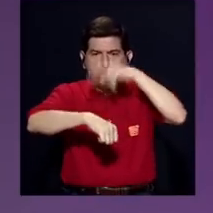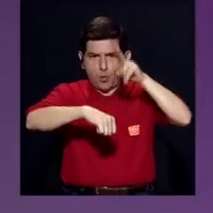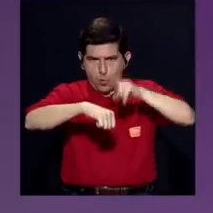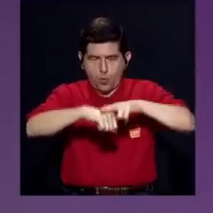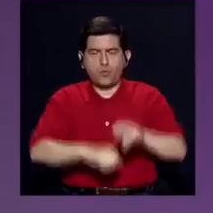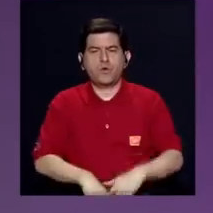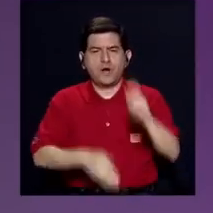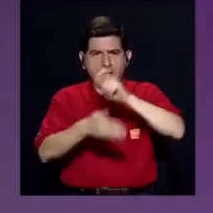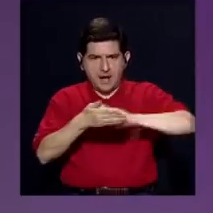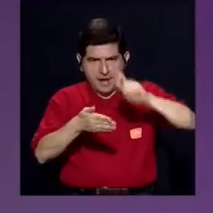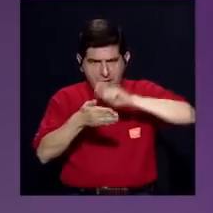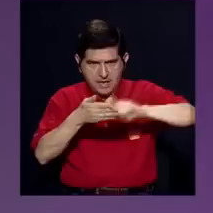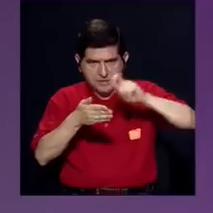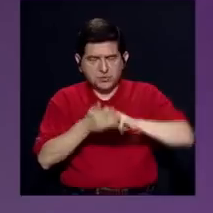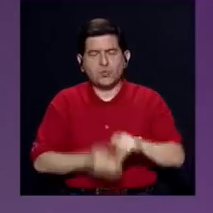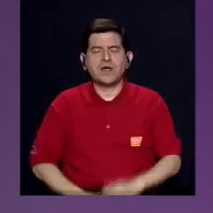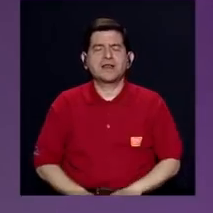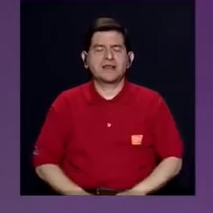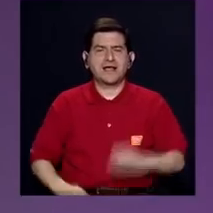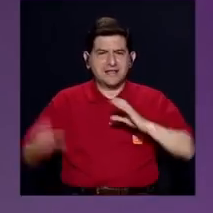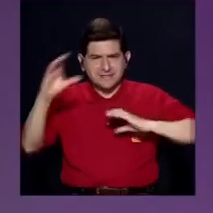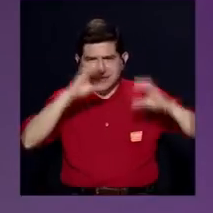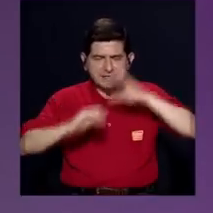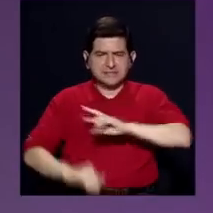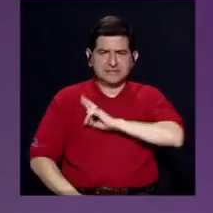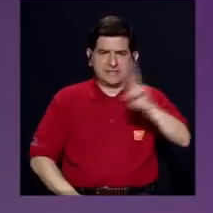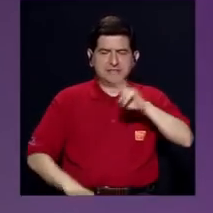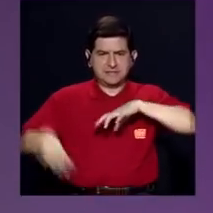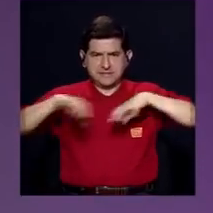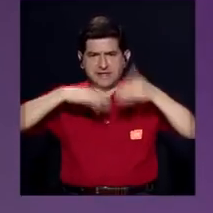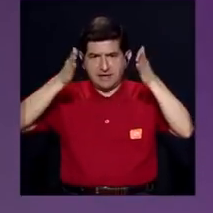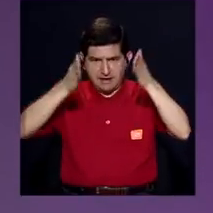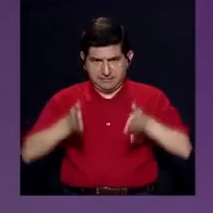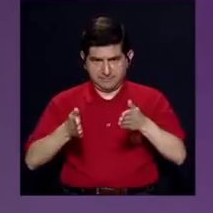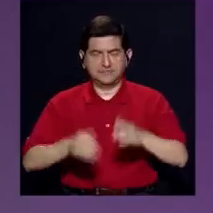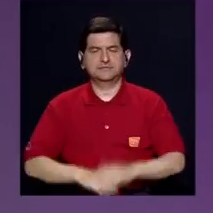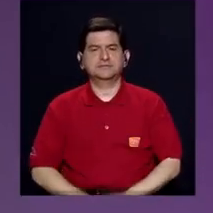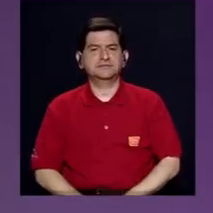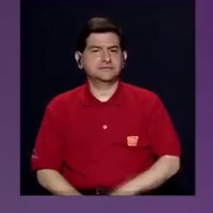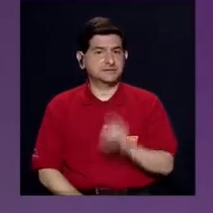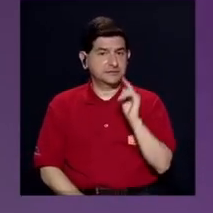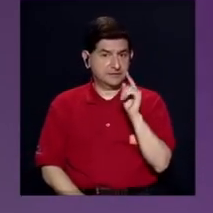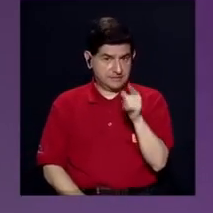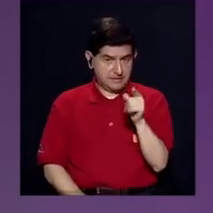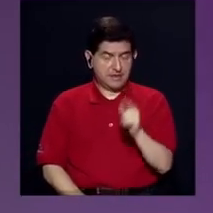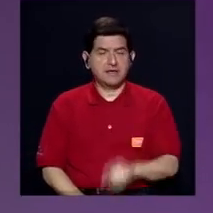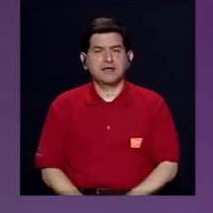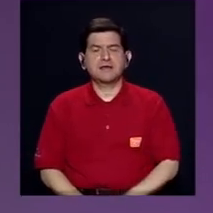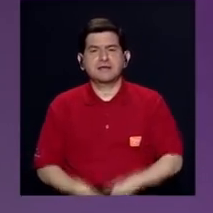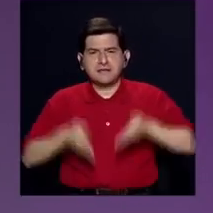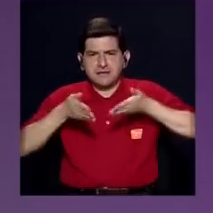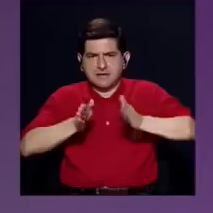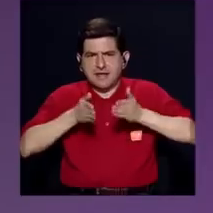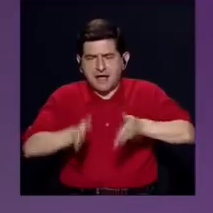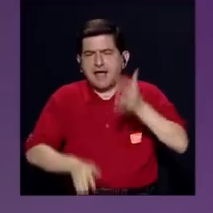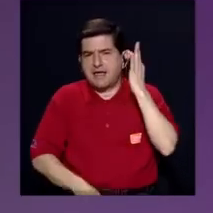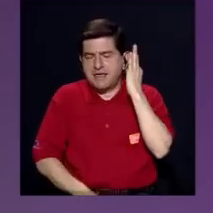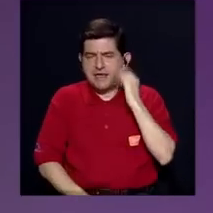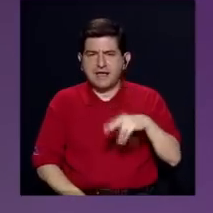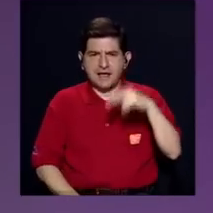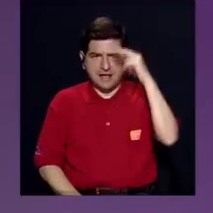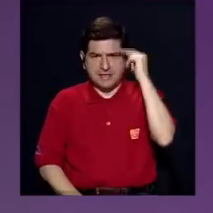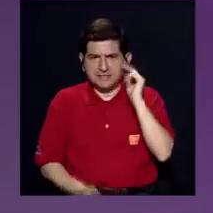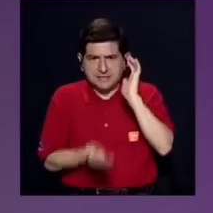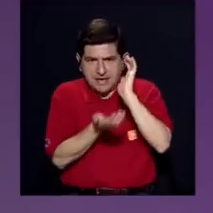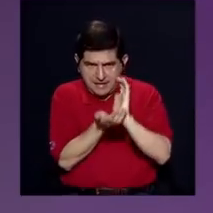de la escuela de comerica de ciencias de la religión y activista en el las hijas de la negrita el movimiento del grupo